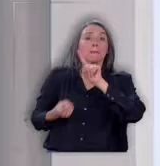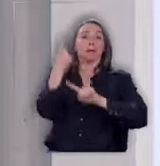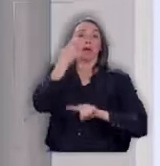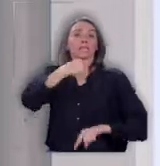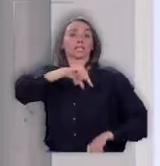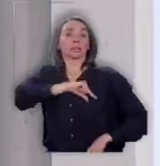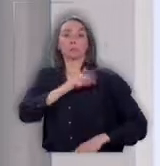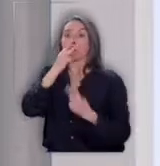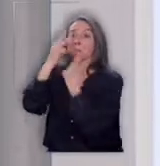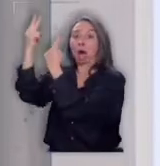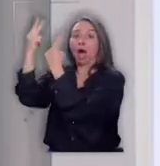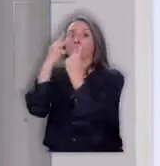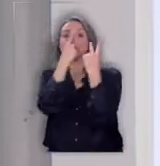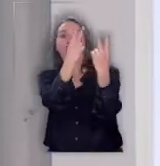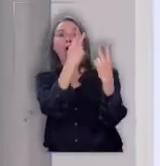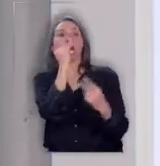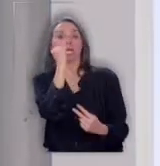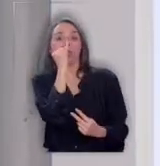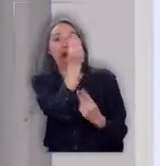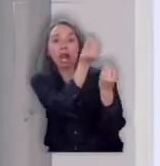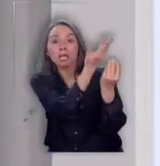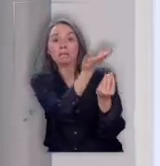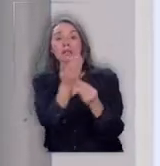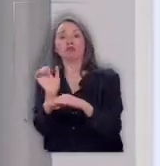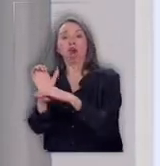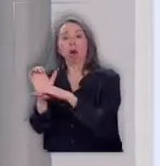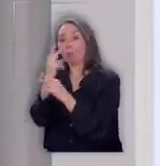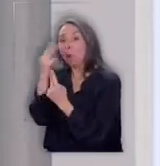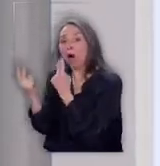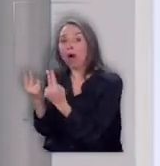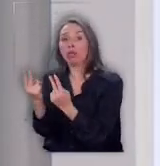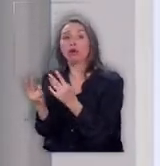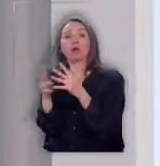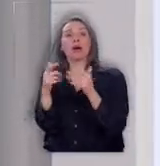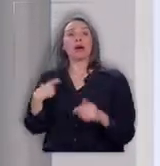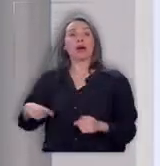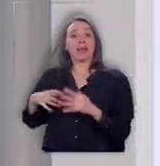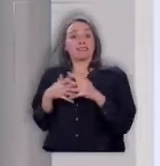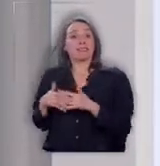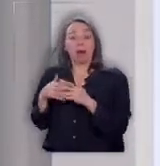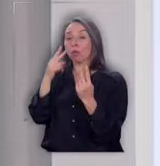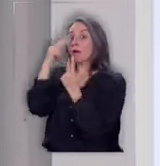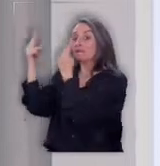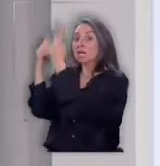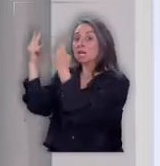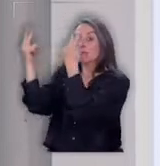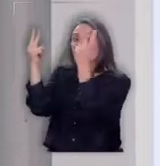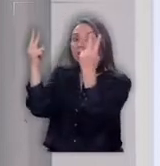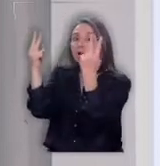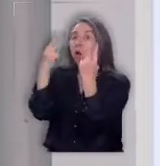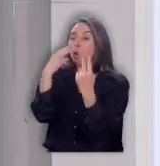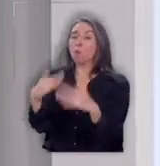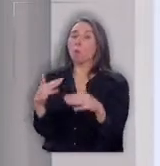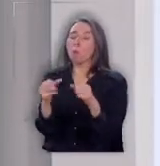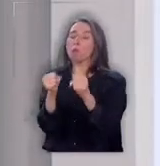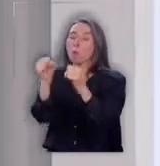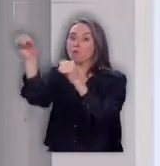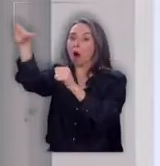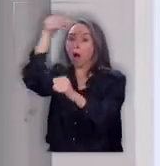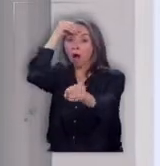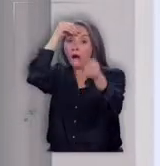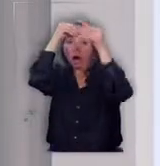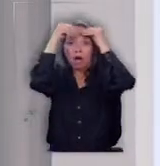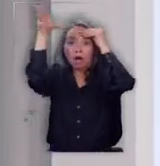España lo que ocurrió en Italia lo que ocurrió en Ecuador lo que ocurrió en Estados Unidos nos deja duras lecciones